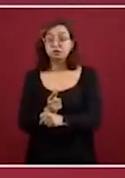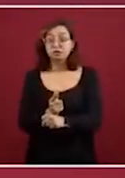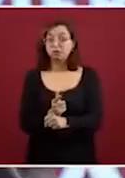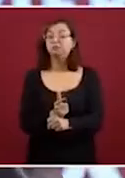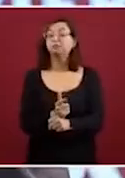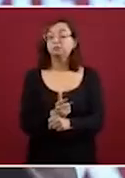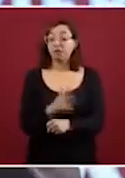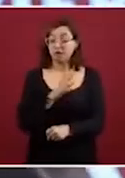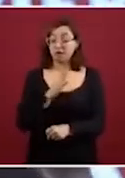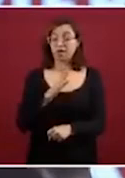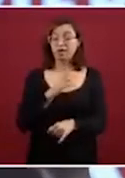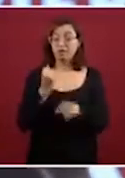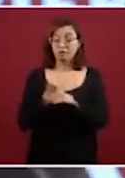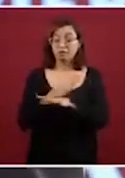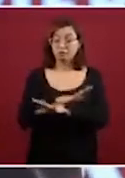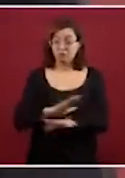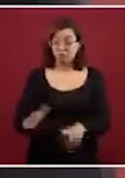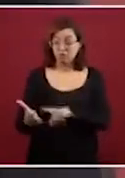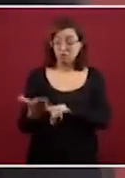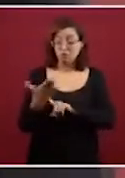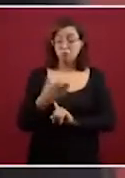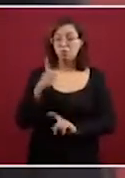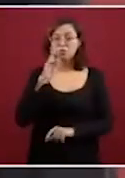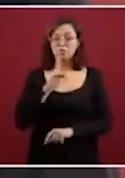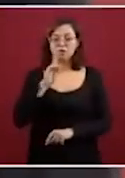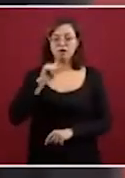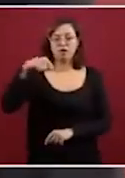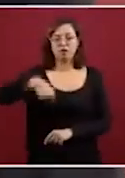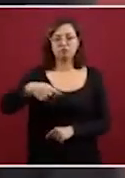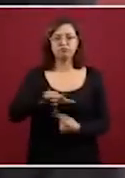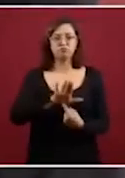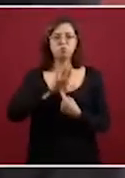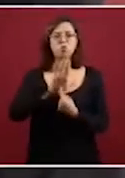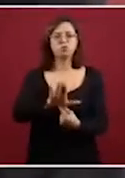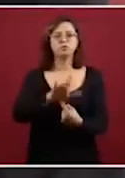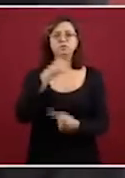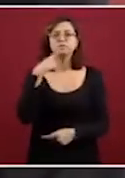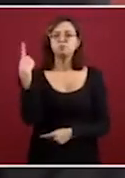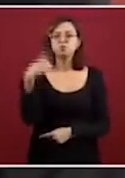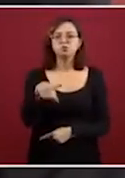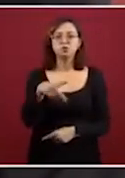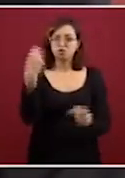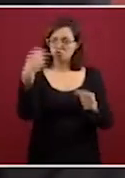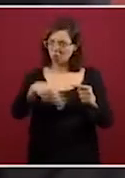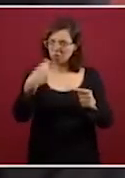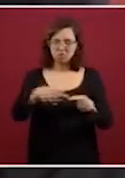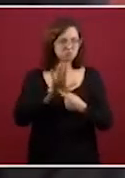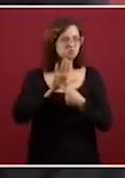aquí los vamos a denunciar, sea quien sea.